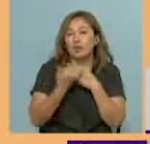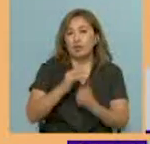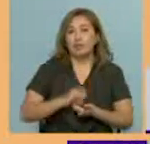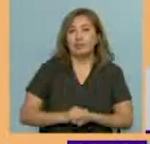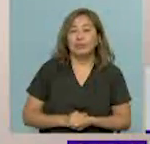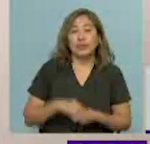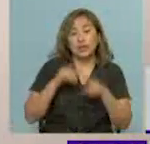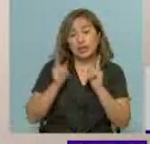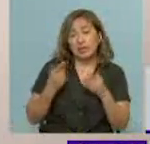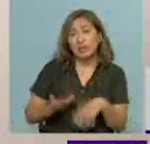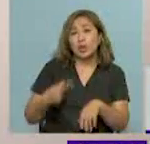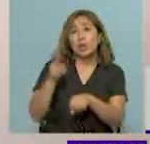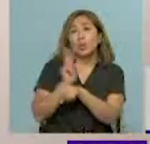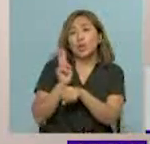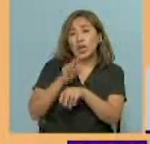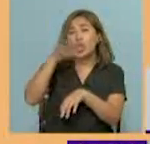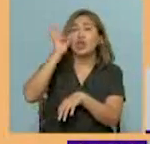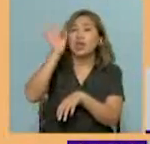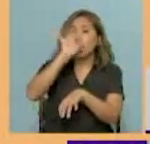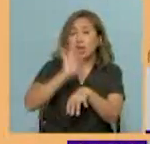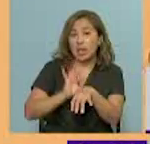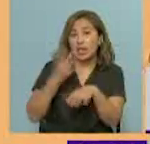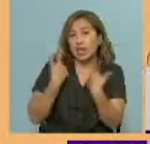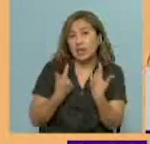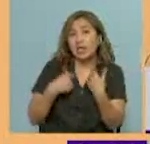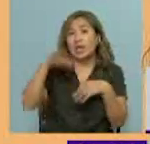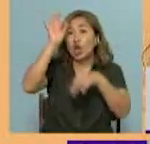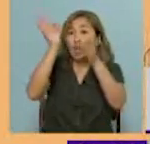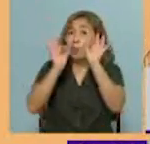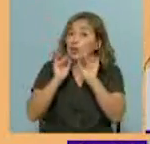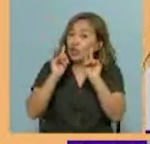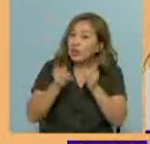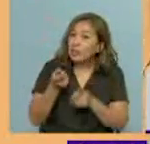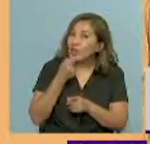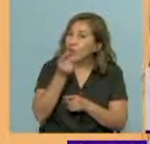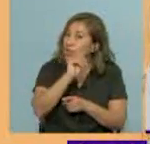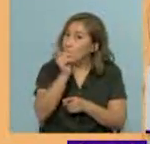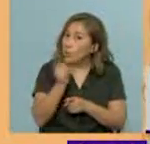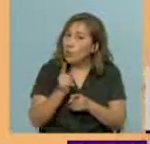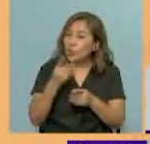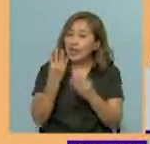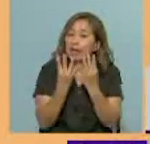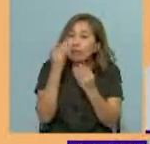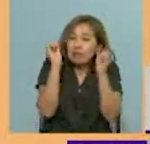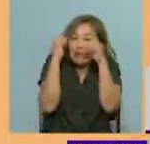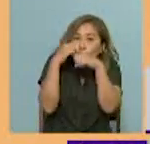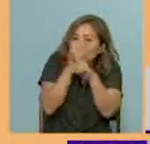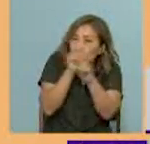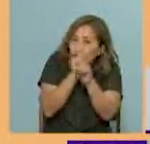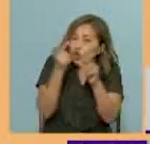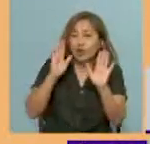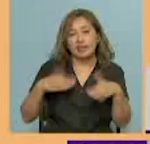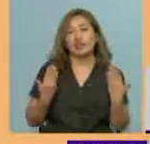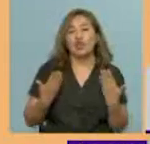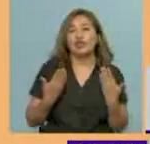patio y de paso prevenimos también el dengue si desmalezamos el patio por los mosquitos tampoco van a estar o escondiditos abajo de los pasos así